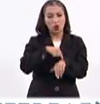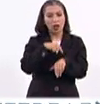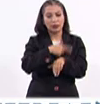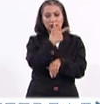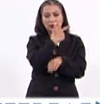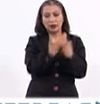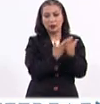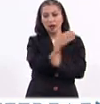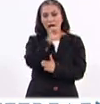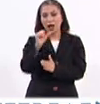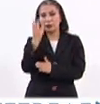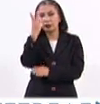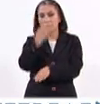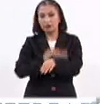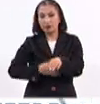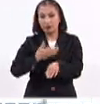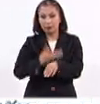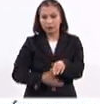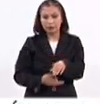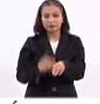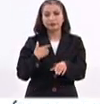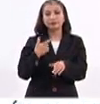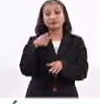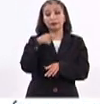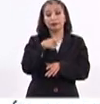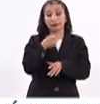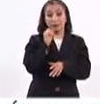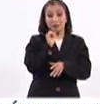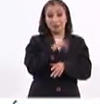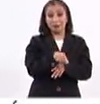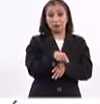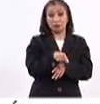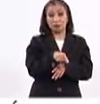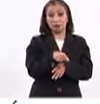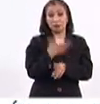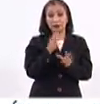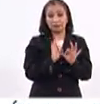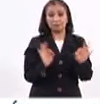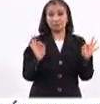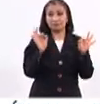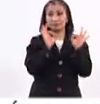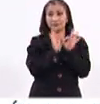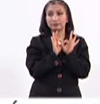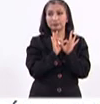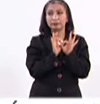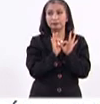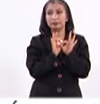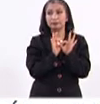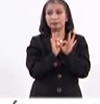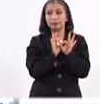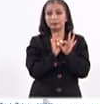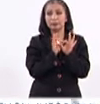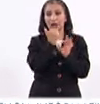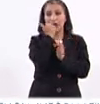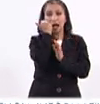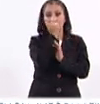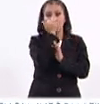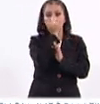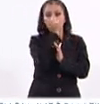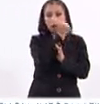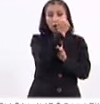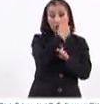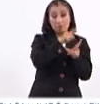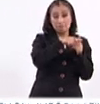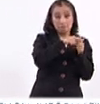de 7 de la mañana a 3 de la tarde, en donde, de manera importante, los alumnos desde